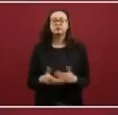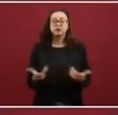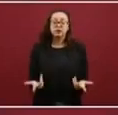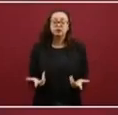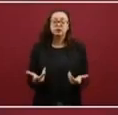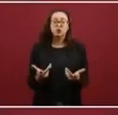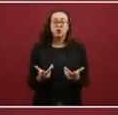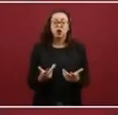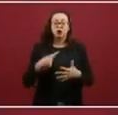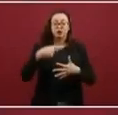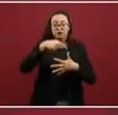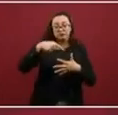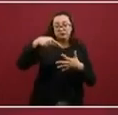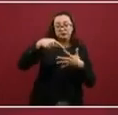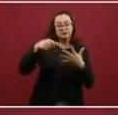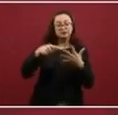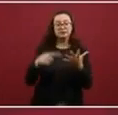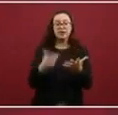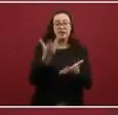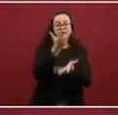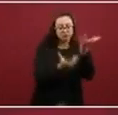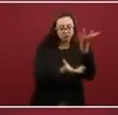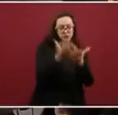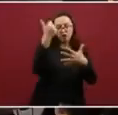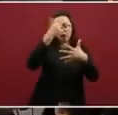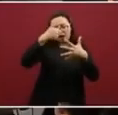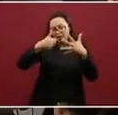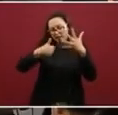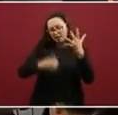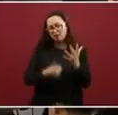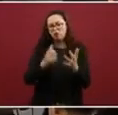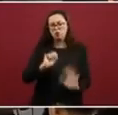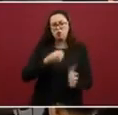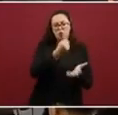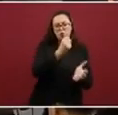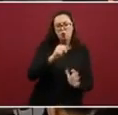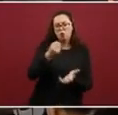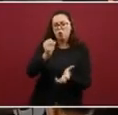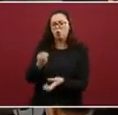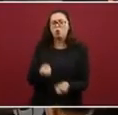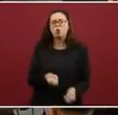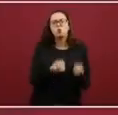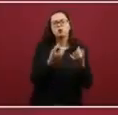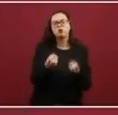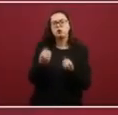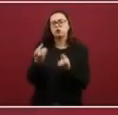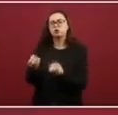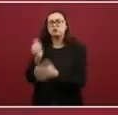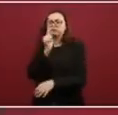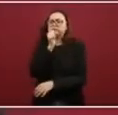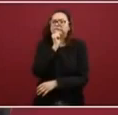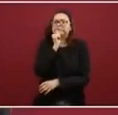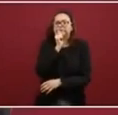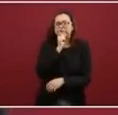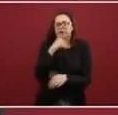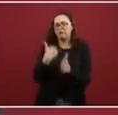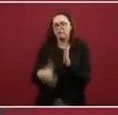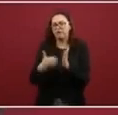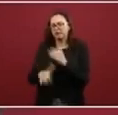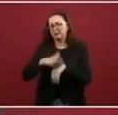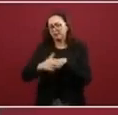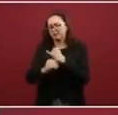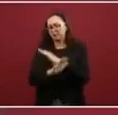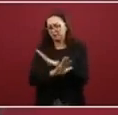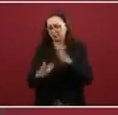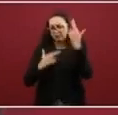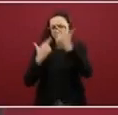de las acciones. En este preciso instante todavía no lo tenemos porque hay muchos datos que tenemos que revisar, pero lo daremos a